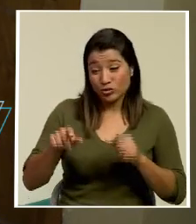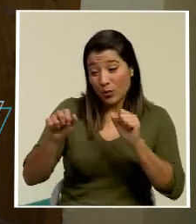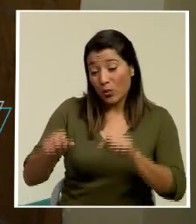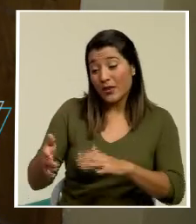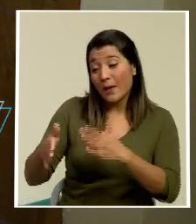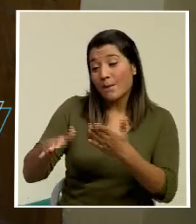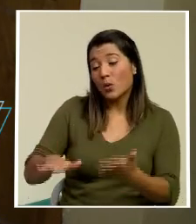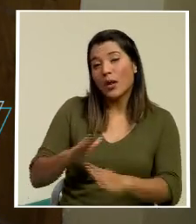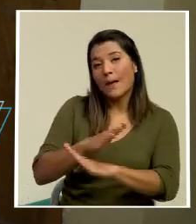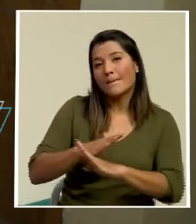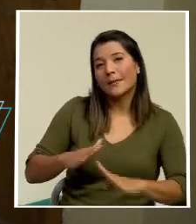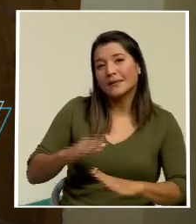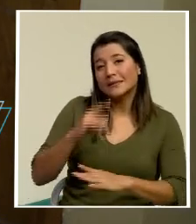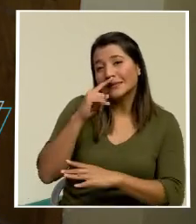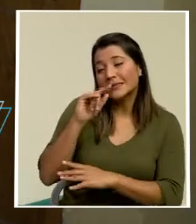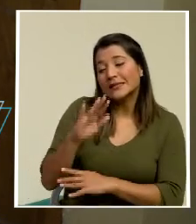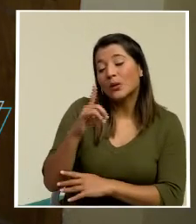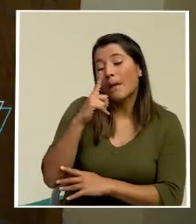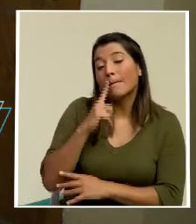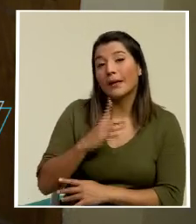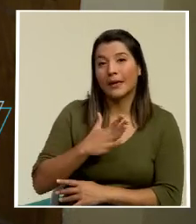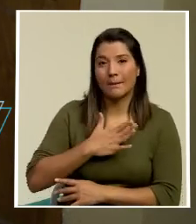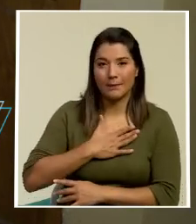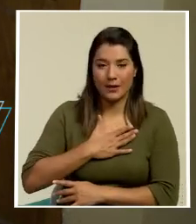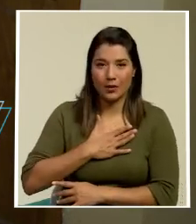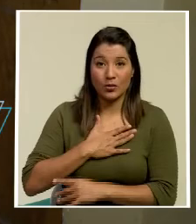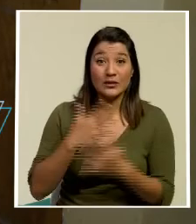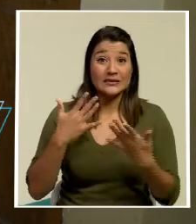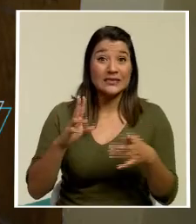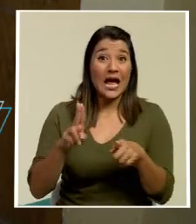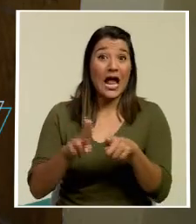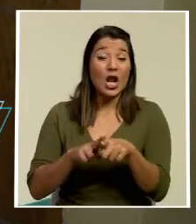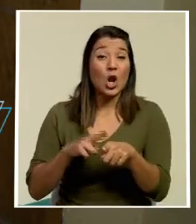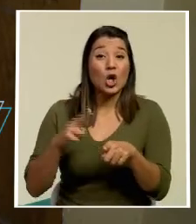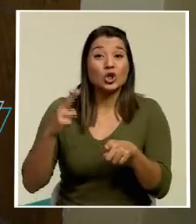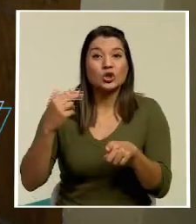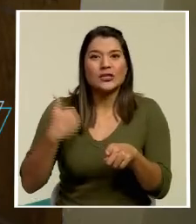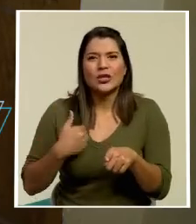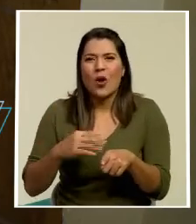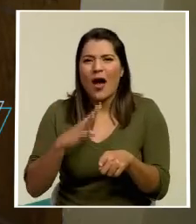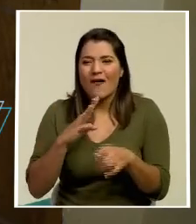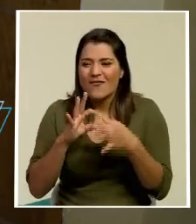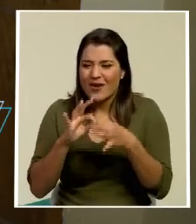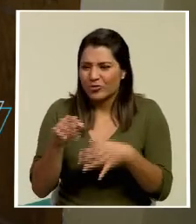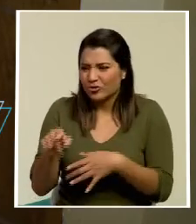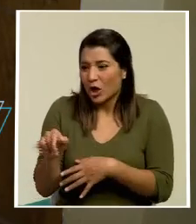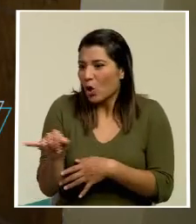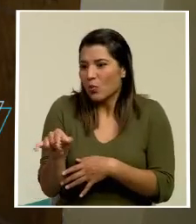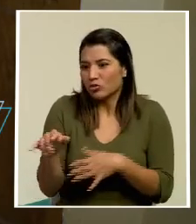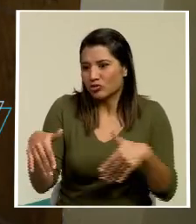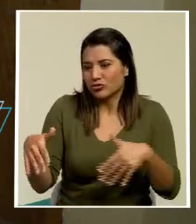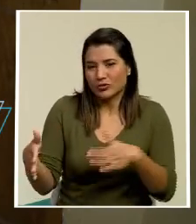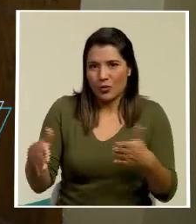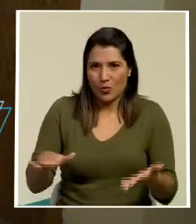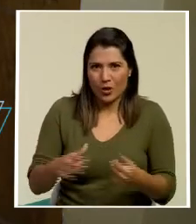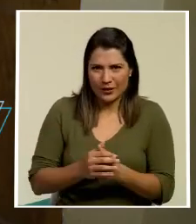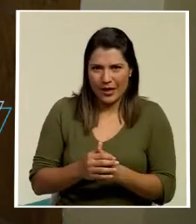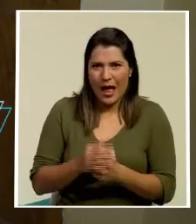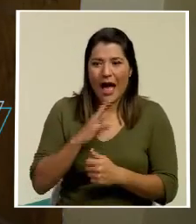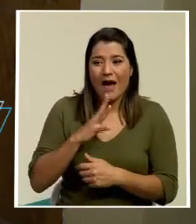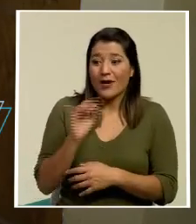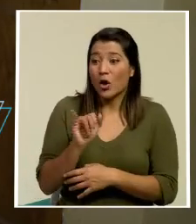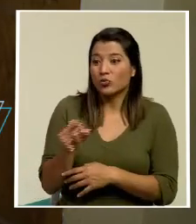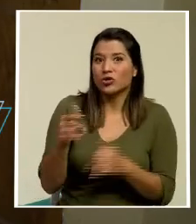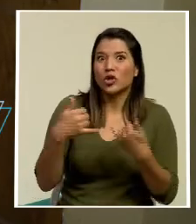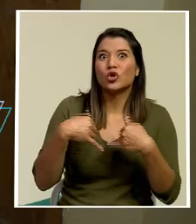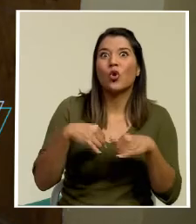viejo niño, Padre mío. Ya los nietos hablan de vos como si no te hubieras ido, como si fueras una presencia